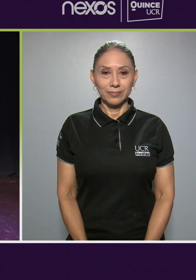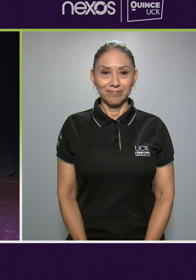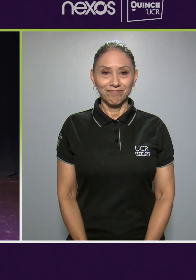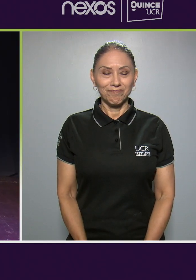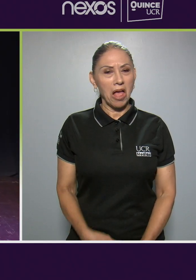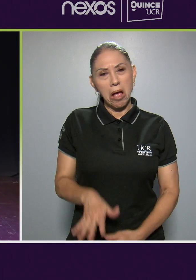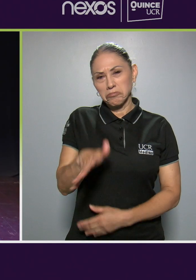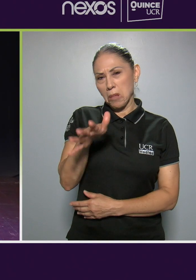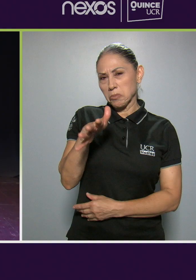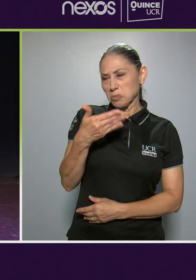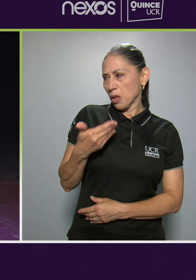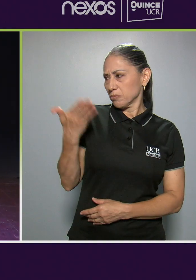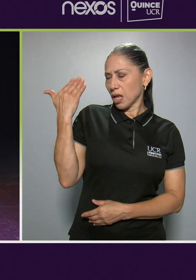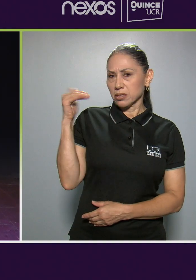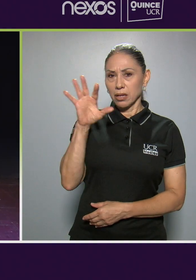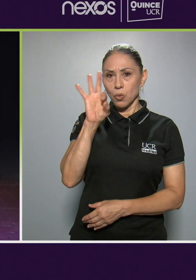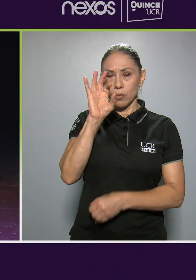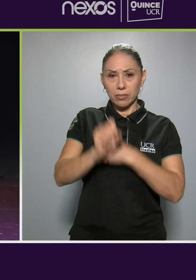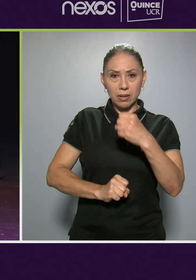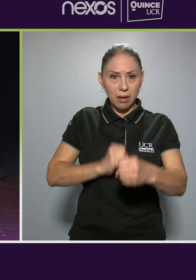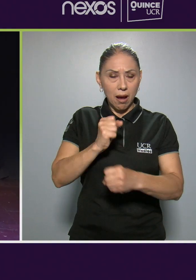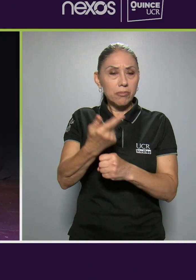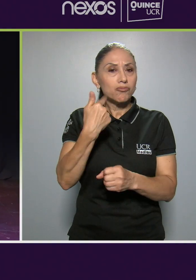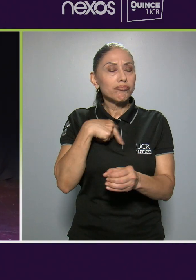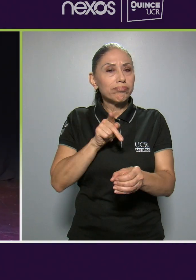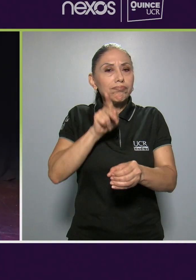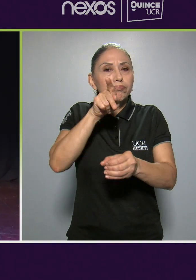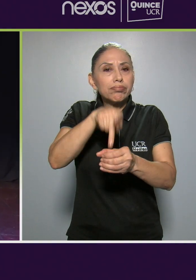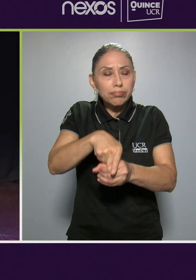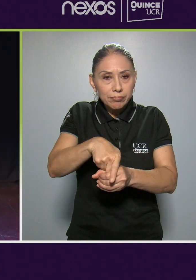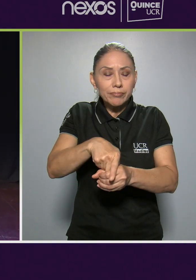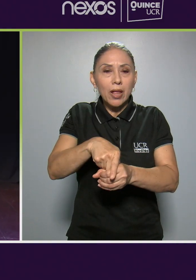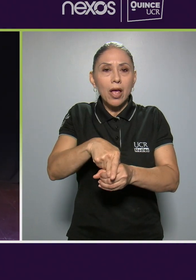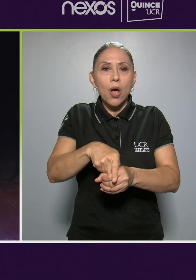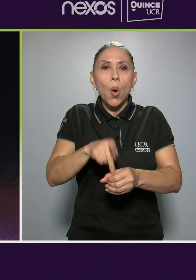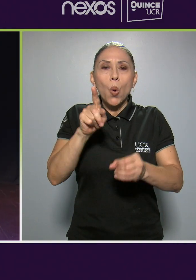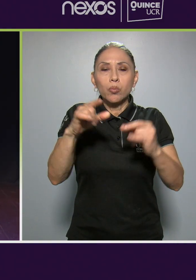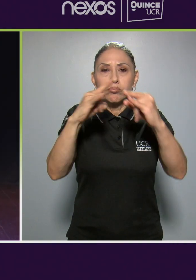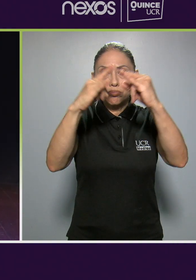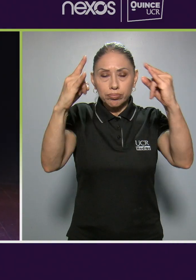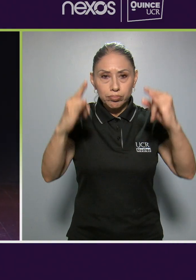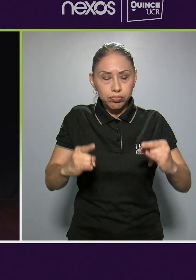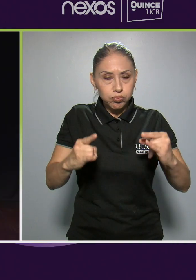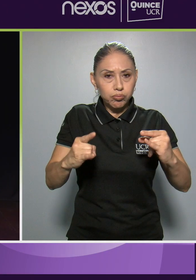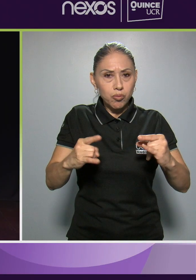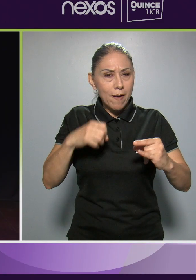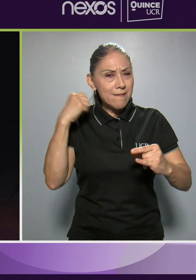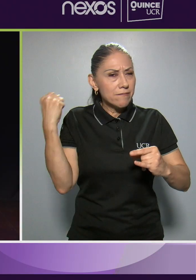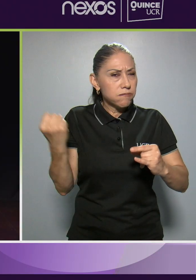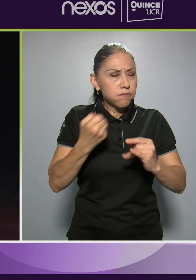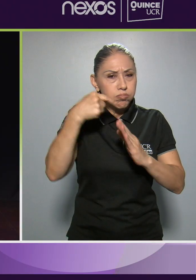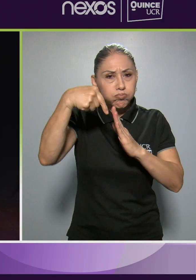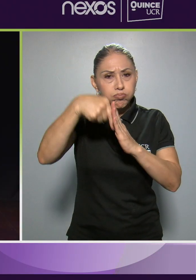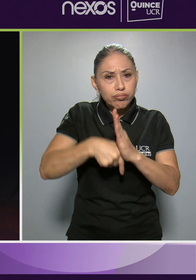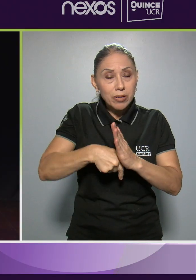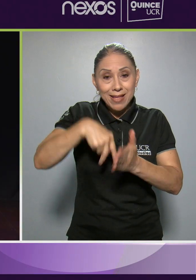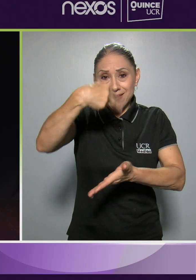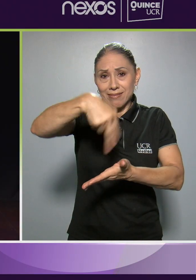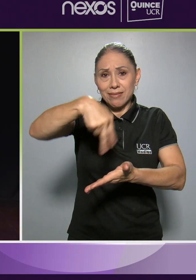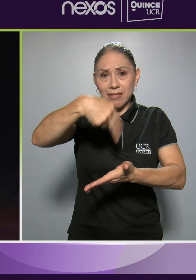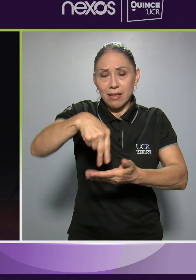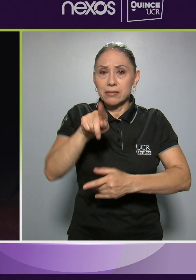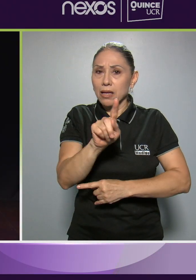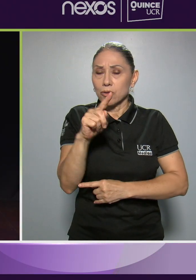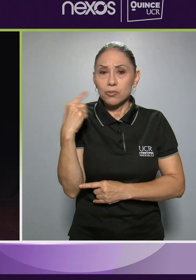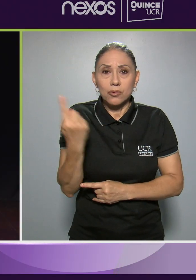Hace aproximadamente 9 años estuve participando de un campamento intensivo de danza, no